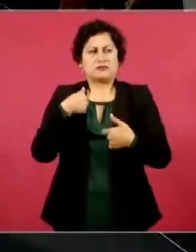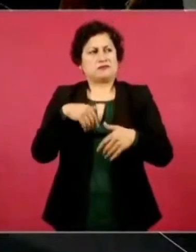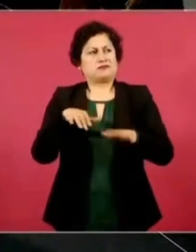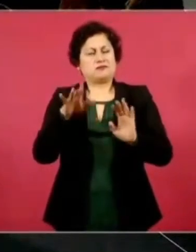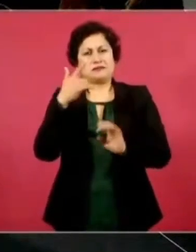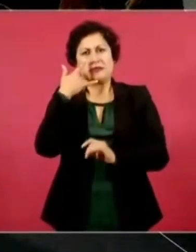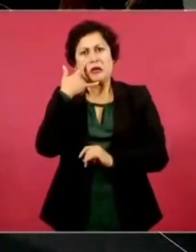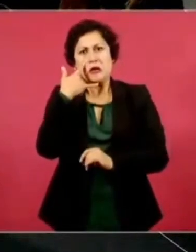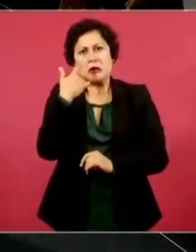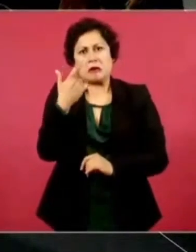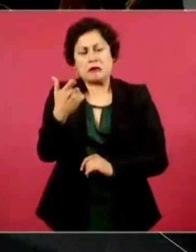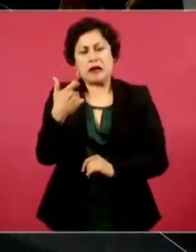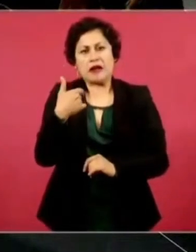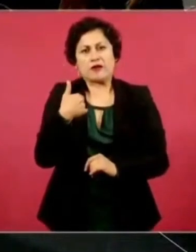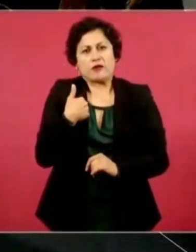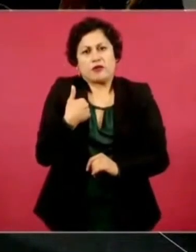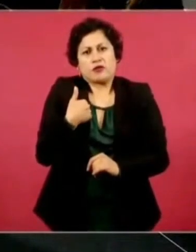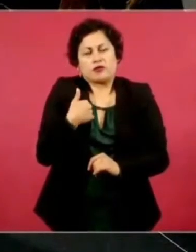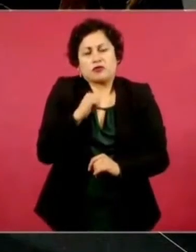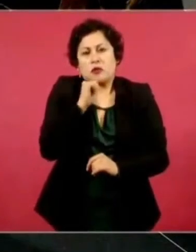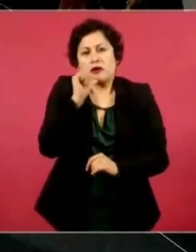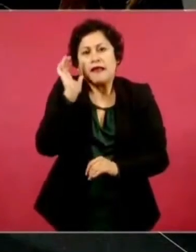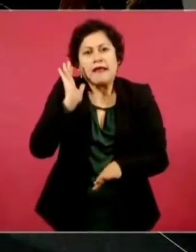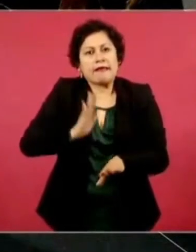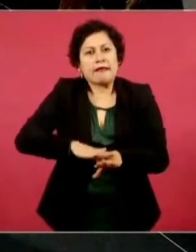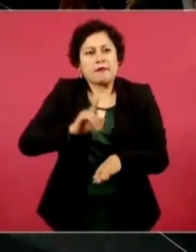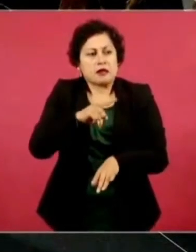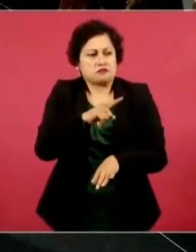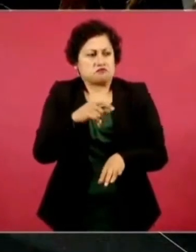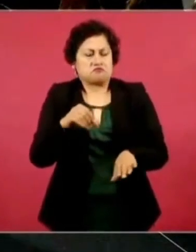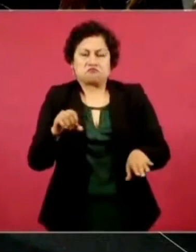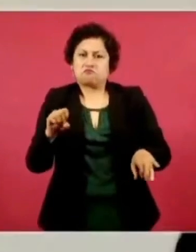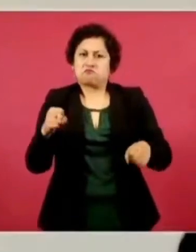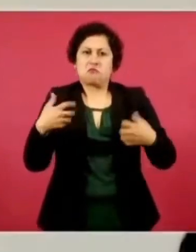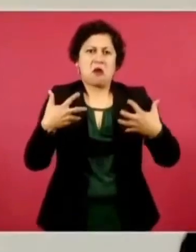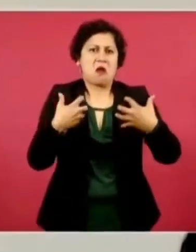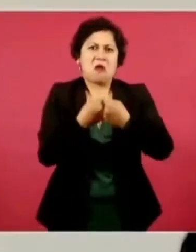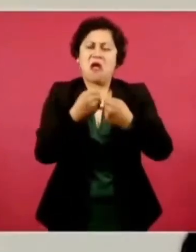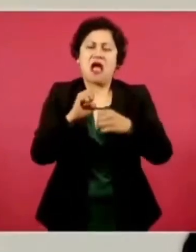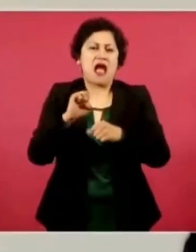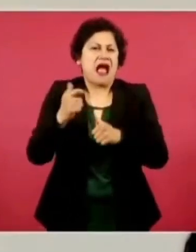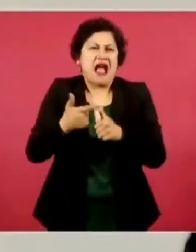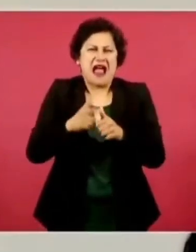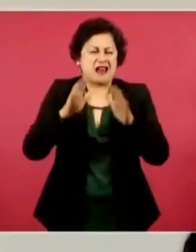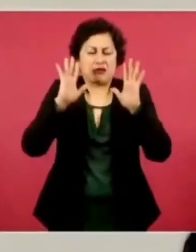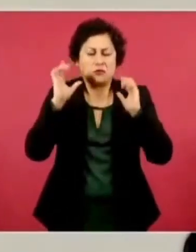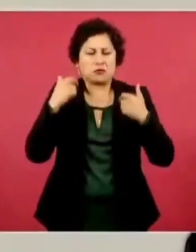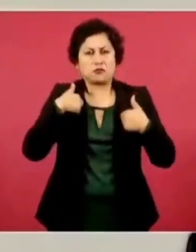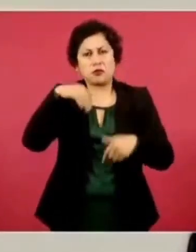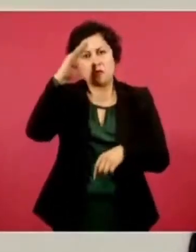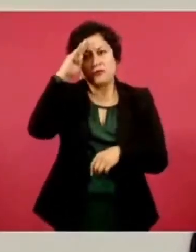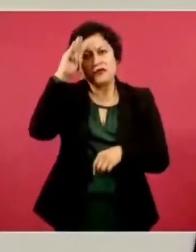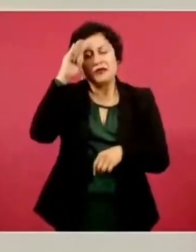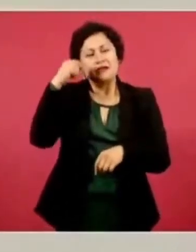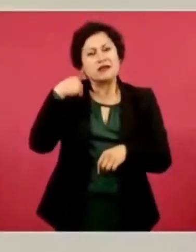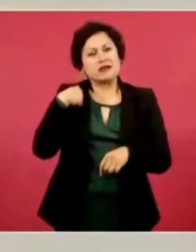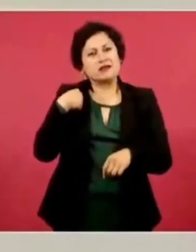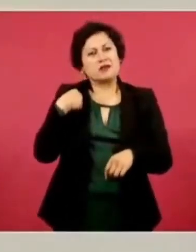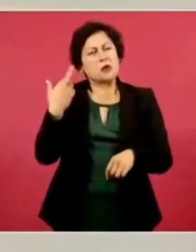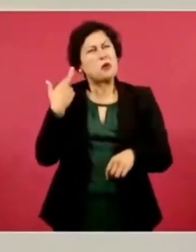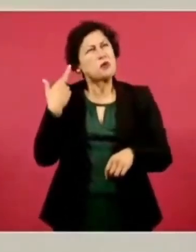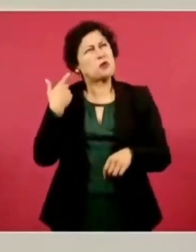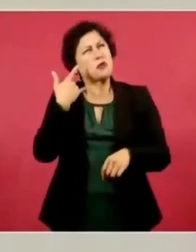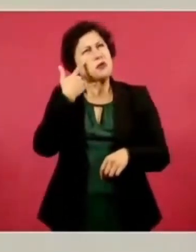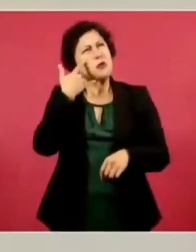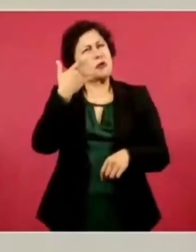y que se iba a impactar con nosotras. Y yo pensé que las llantas del coche o de la camioneta se habían reventado porque me trepé al camellón